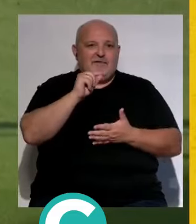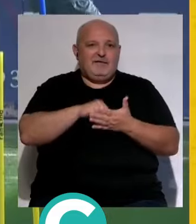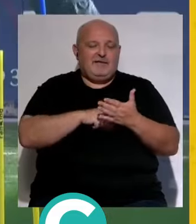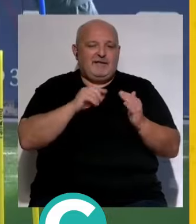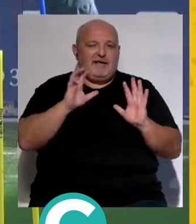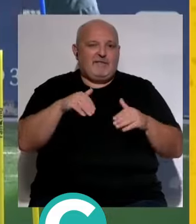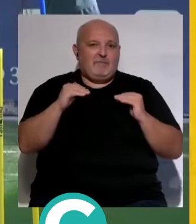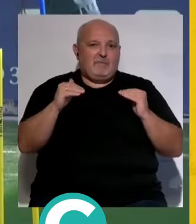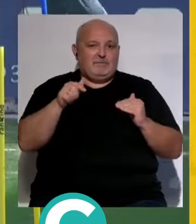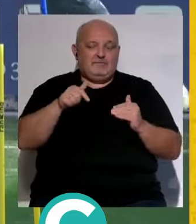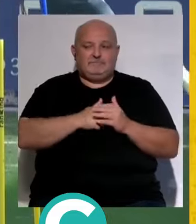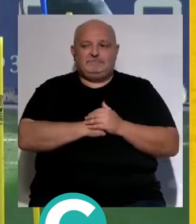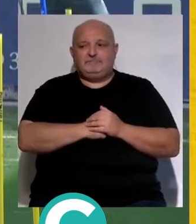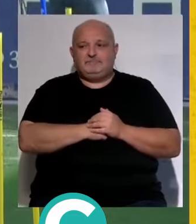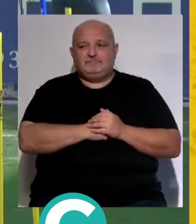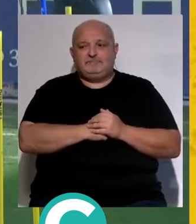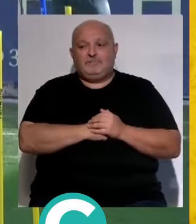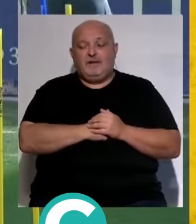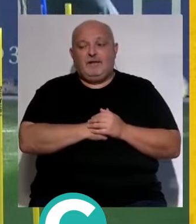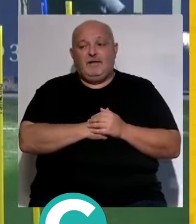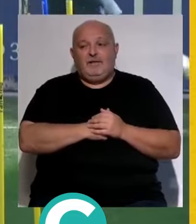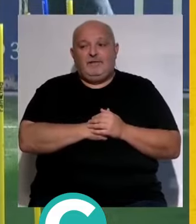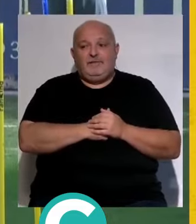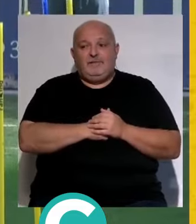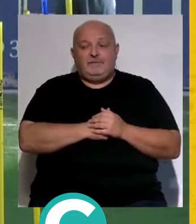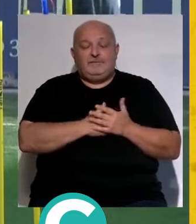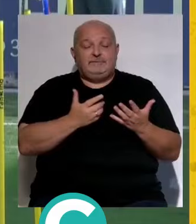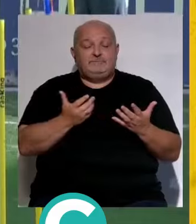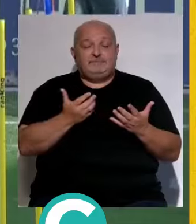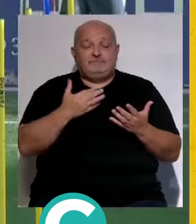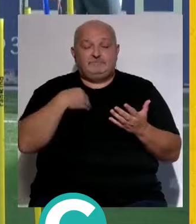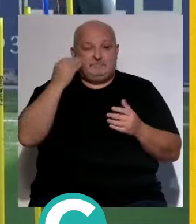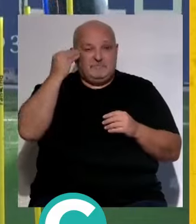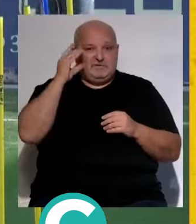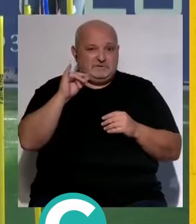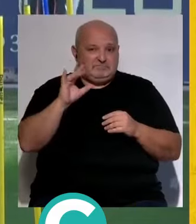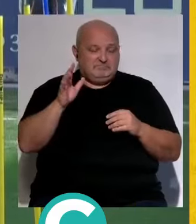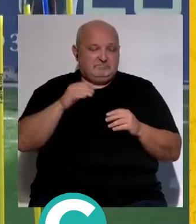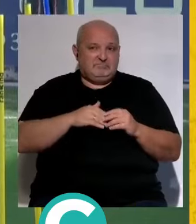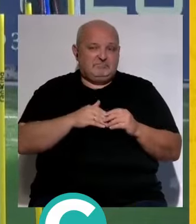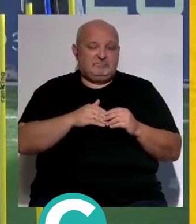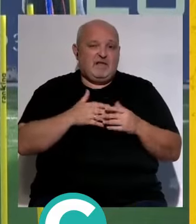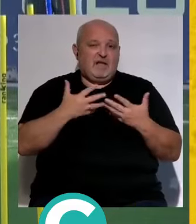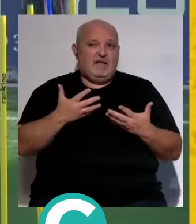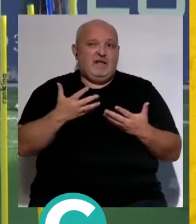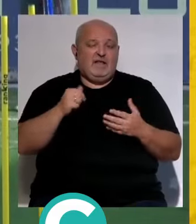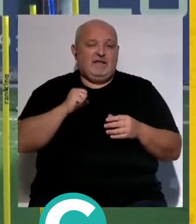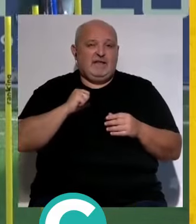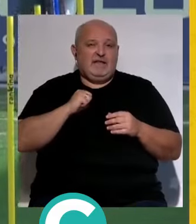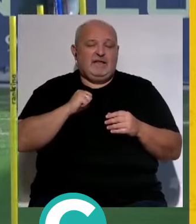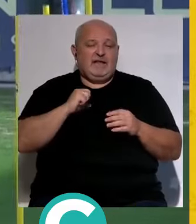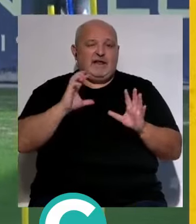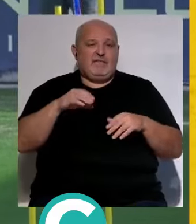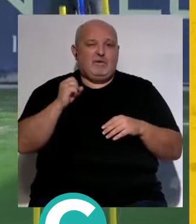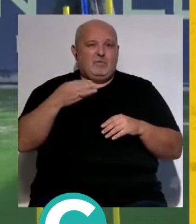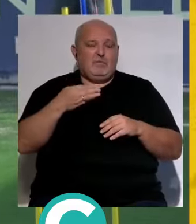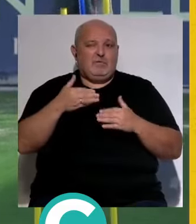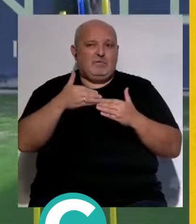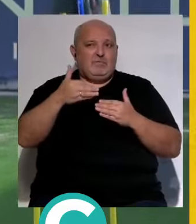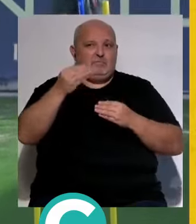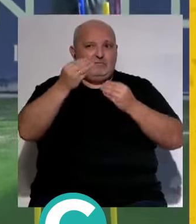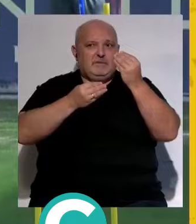hecho el Cádiz. Como decía, era, si no, yo creo que sí, el principal activo que tenía ahora mismo el Cádiz de cara